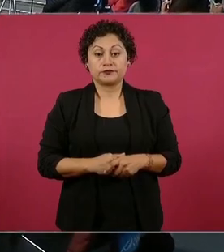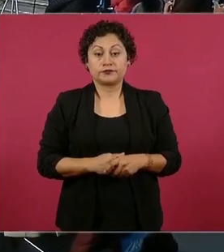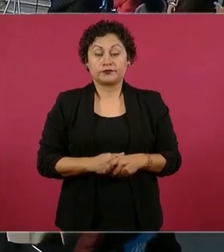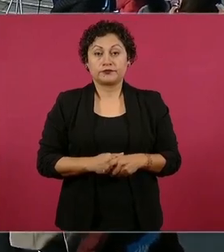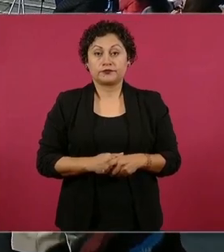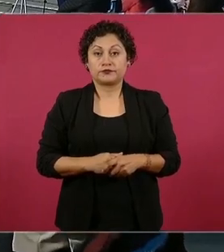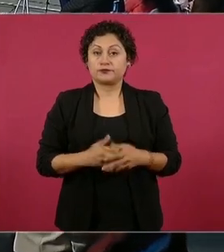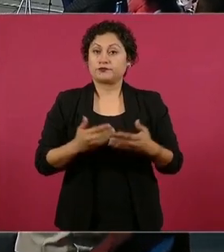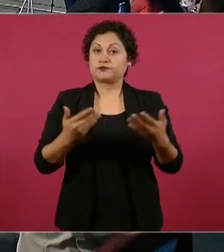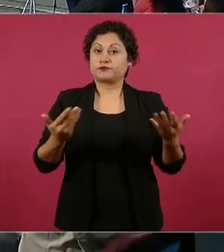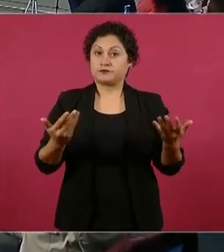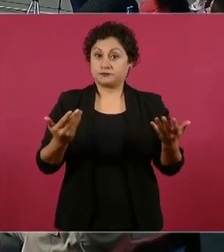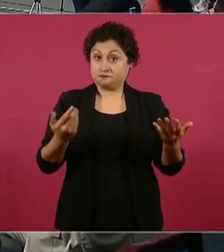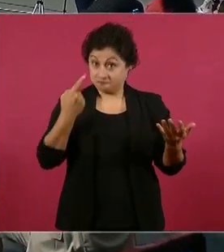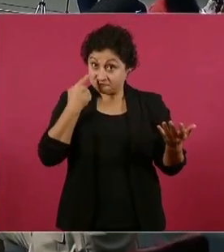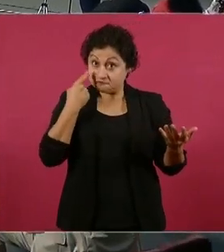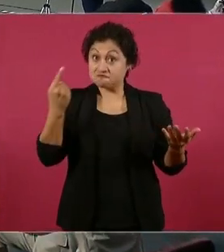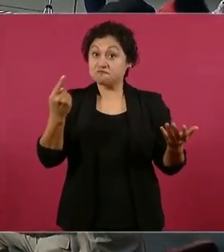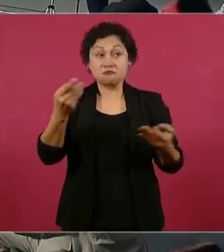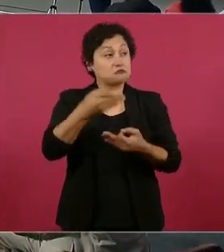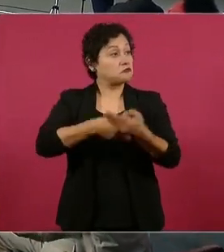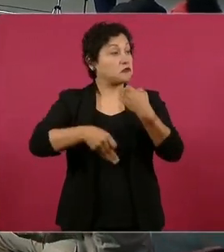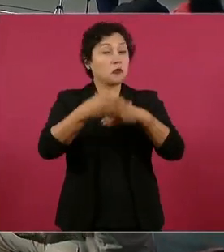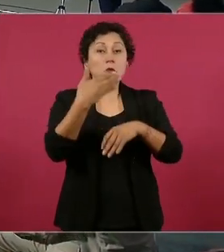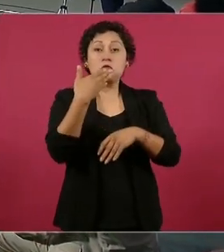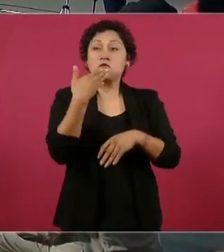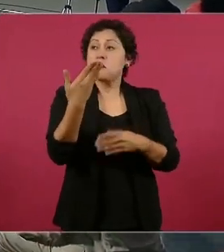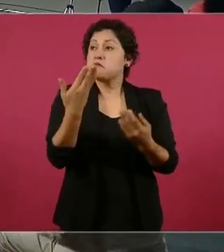Estamos bien y de buenas, ¿eh?